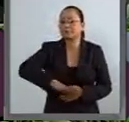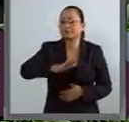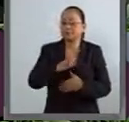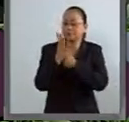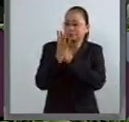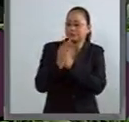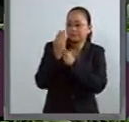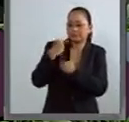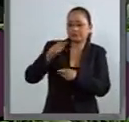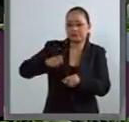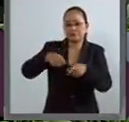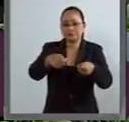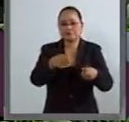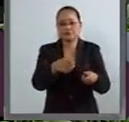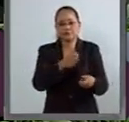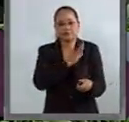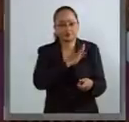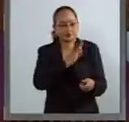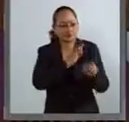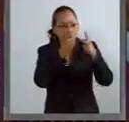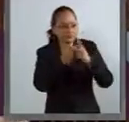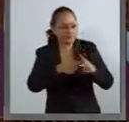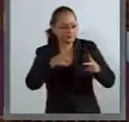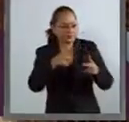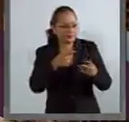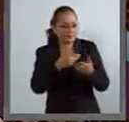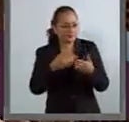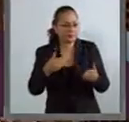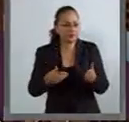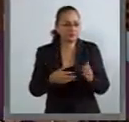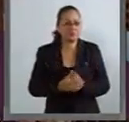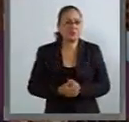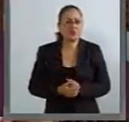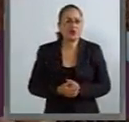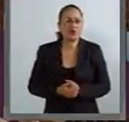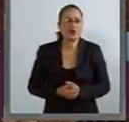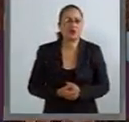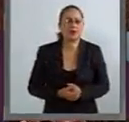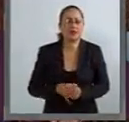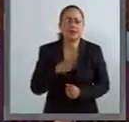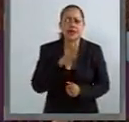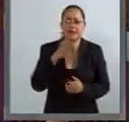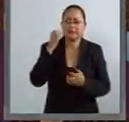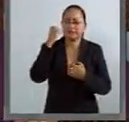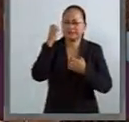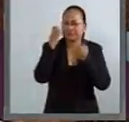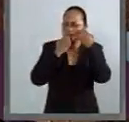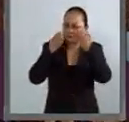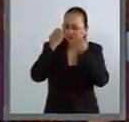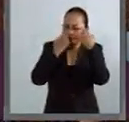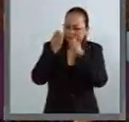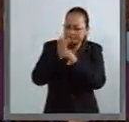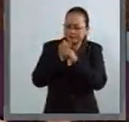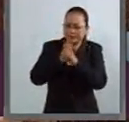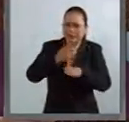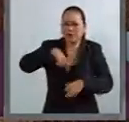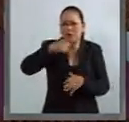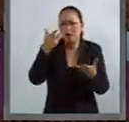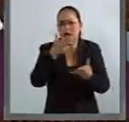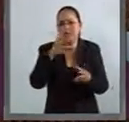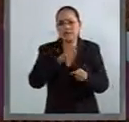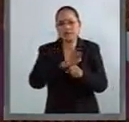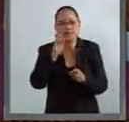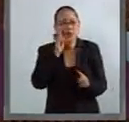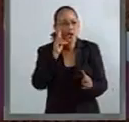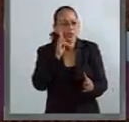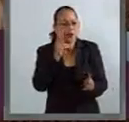yo quisiera, para abrir este panel, proyectarles a ustedes un breve análisis de lo que hicimos para ver qué